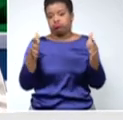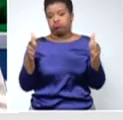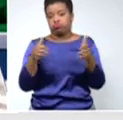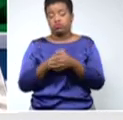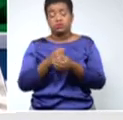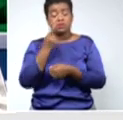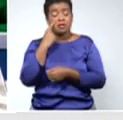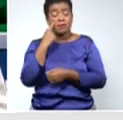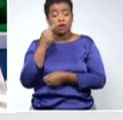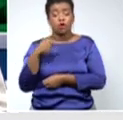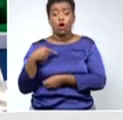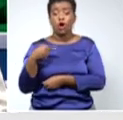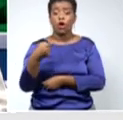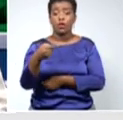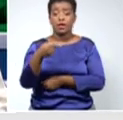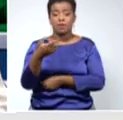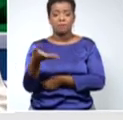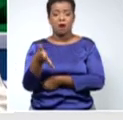el